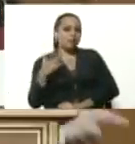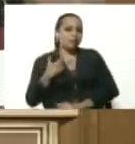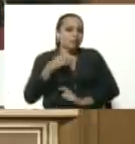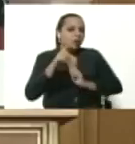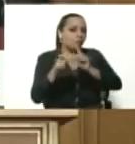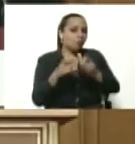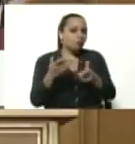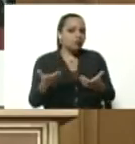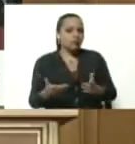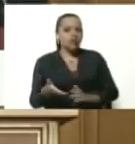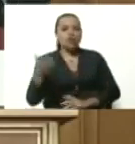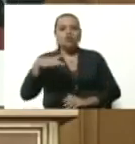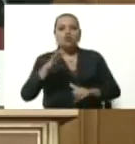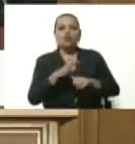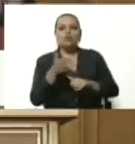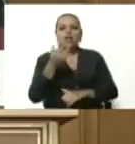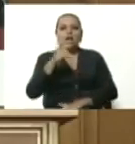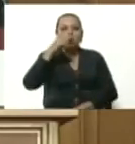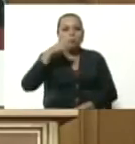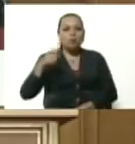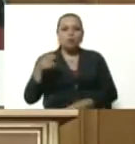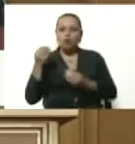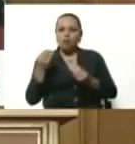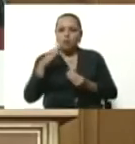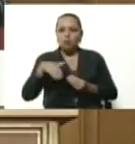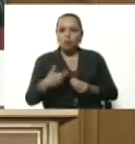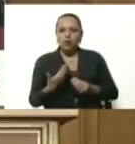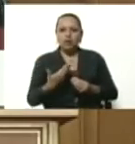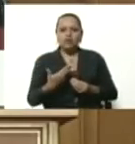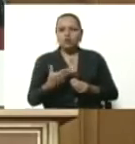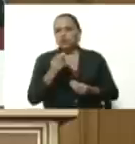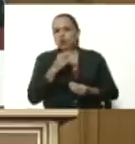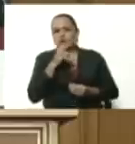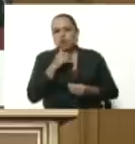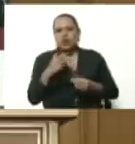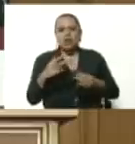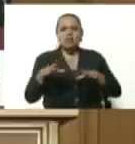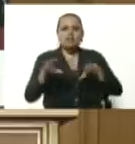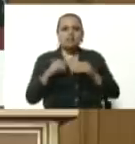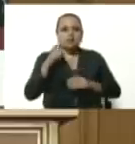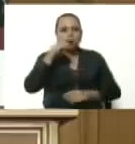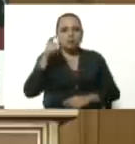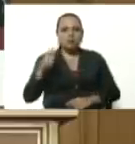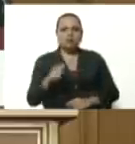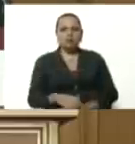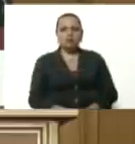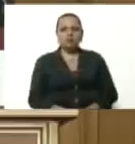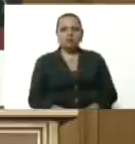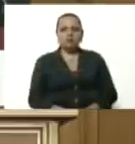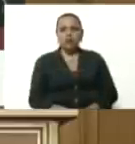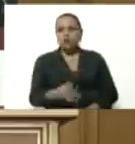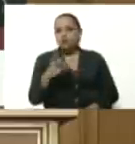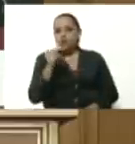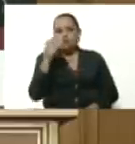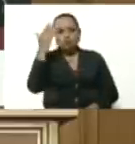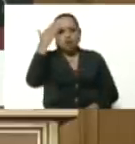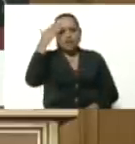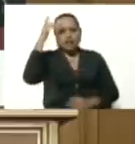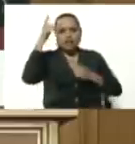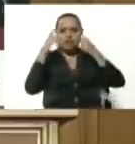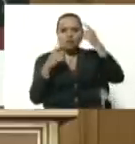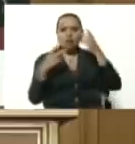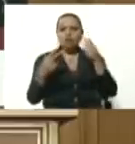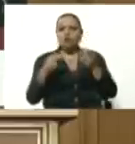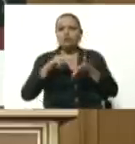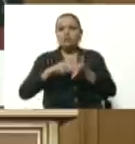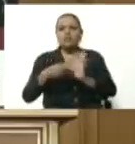Pregúntense, ¿dónde está ese pueblo? ¿Cómo es que lo pueden desconocer? ¿No se han enterado que el chavismo no